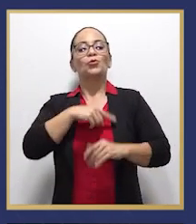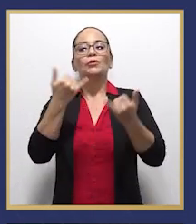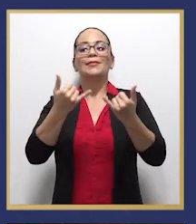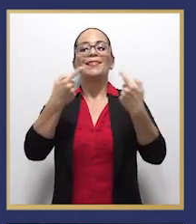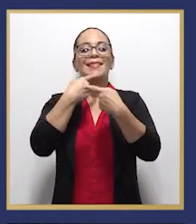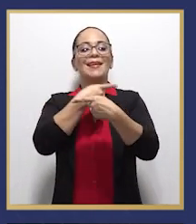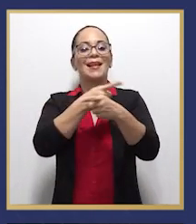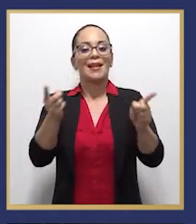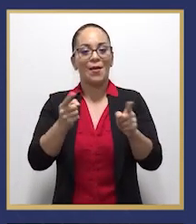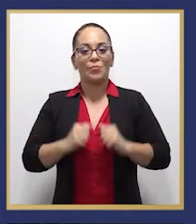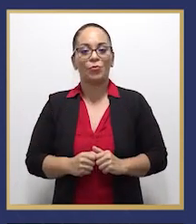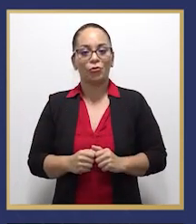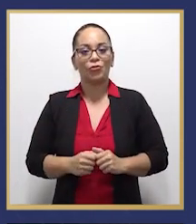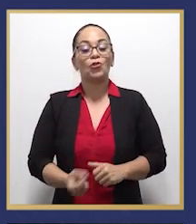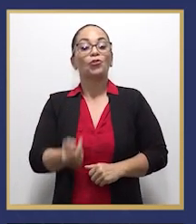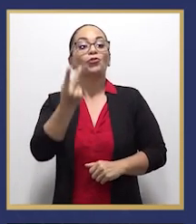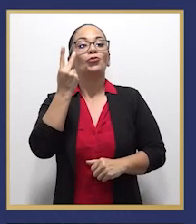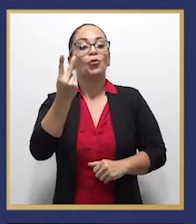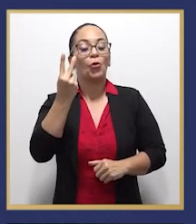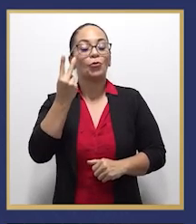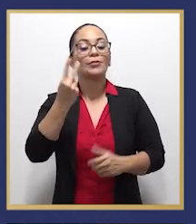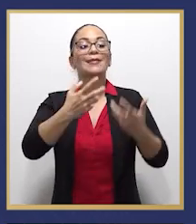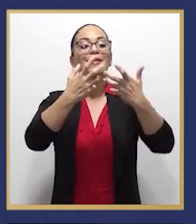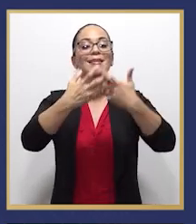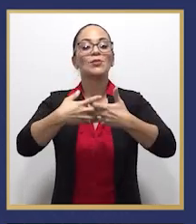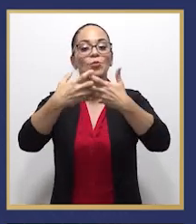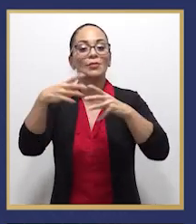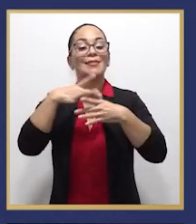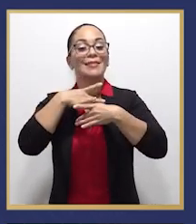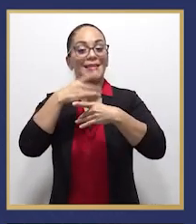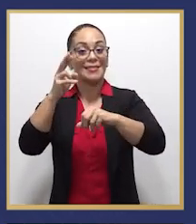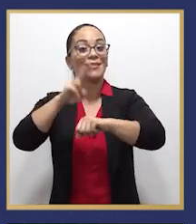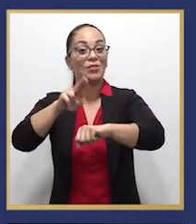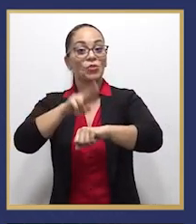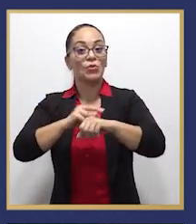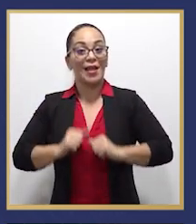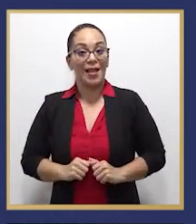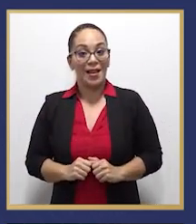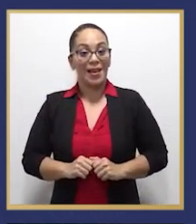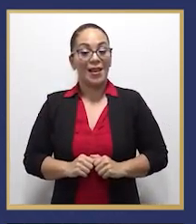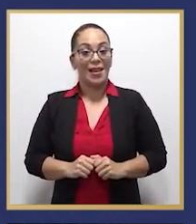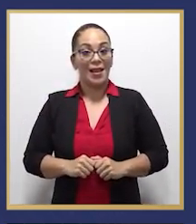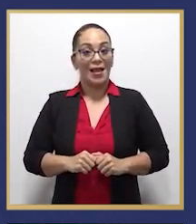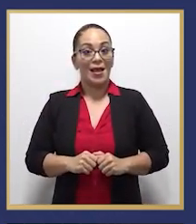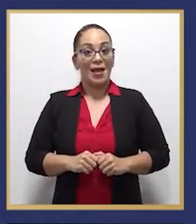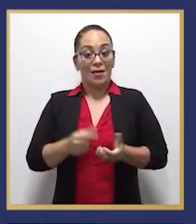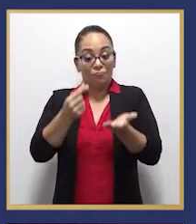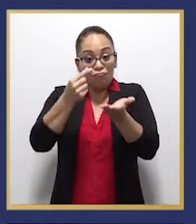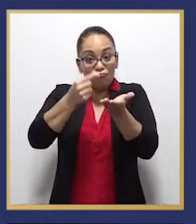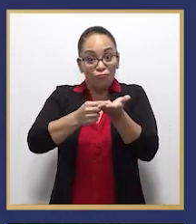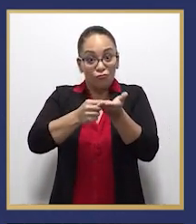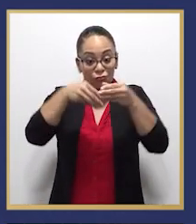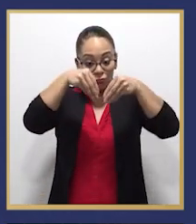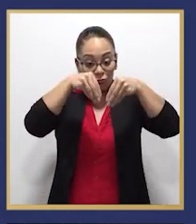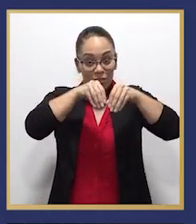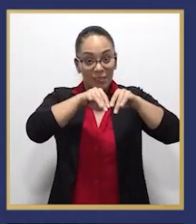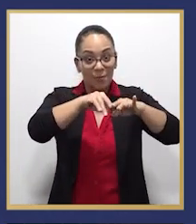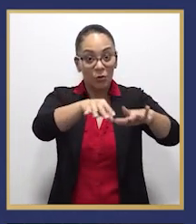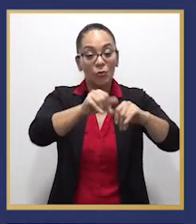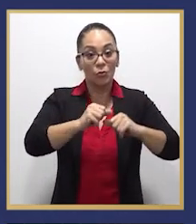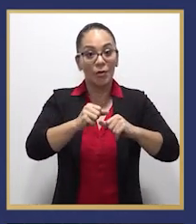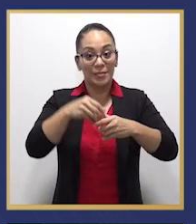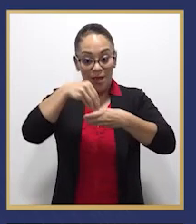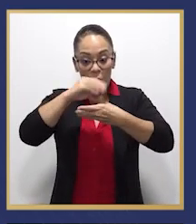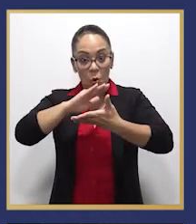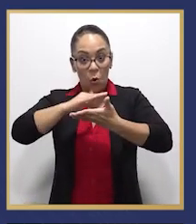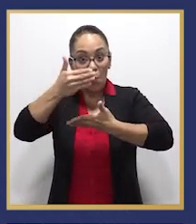declarado ya dos industrias de interés Nacional los semiconductores lo que está dentro